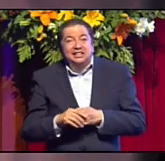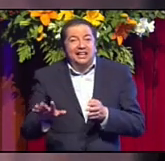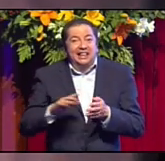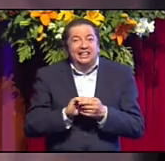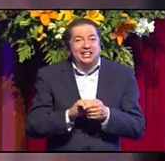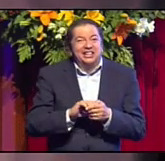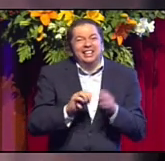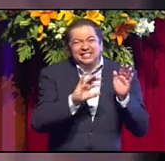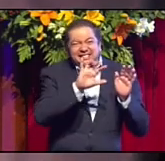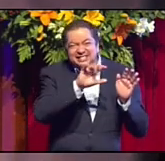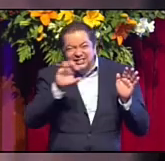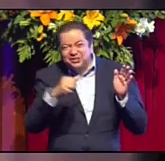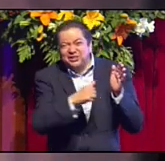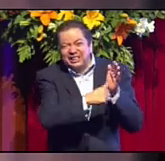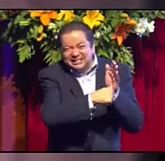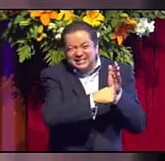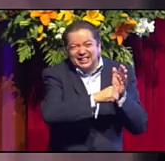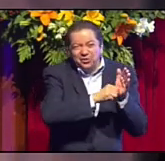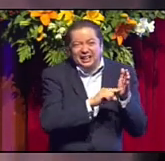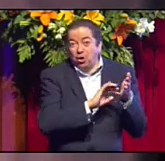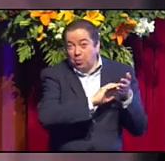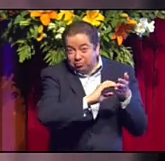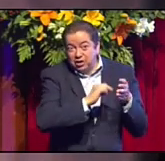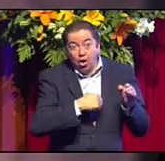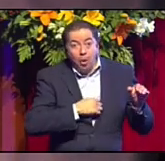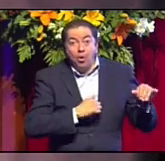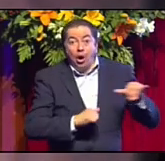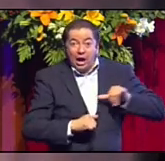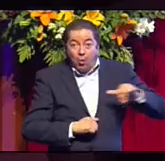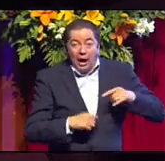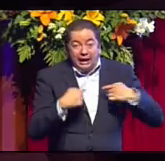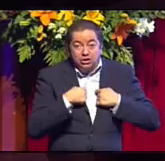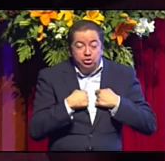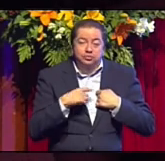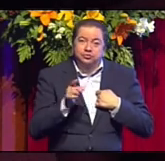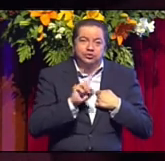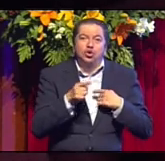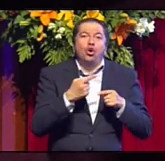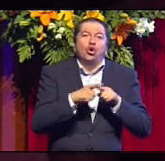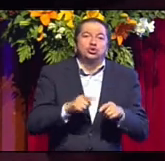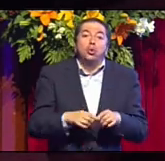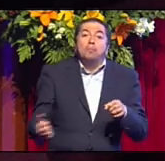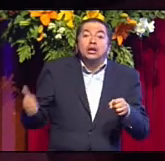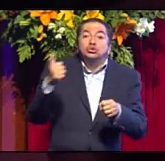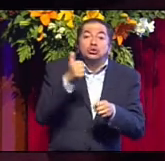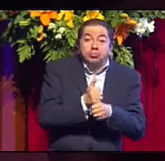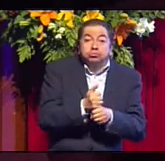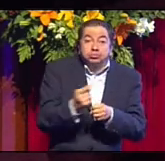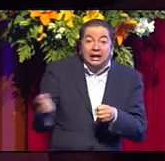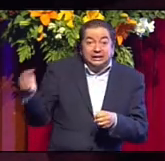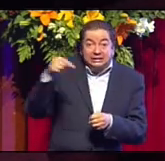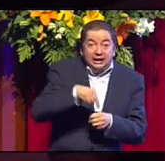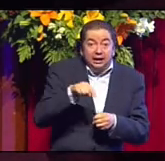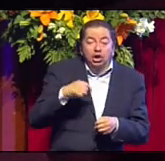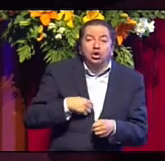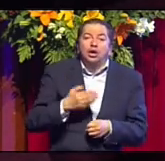9.661.482-1. No hay otro igual con esa misma cédula de identidad. Pero ojalá la persona que llegue a este cargo lo haga mucho mejor de lo que yo lo he hecho, porque